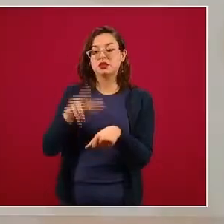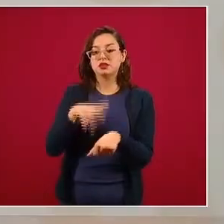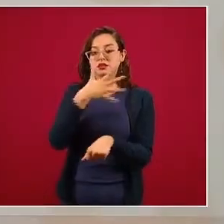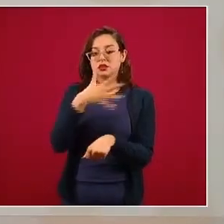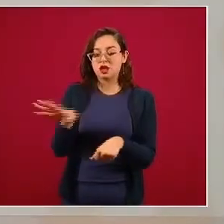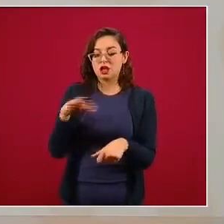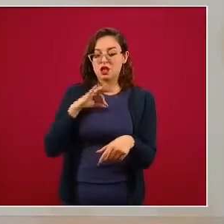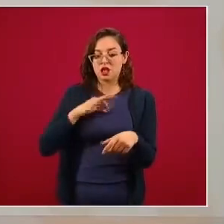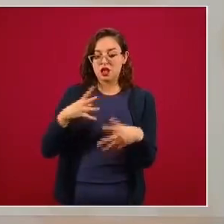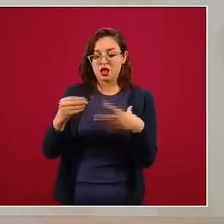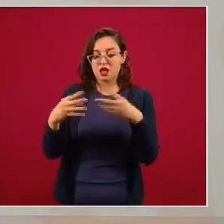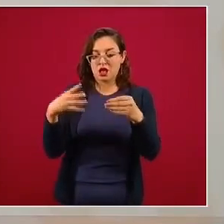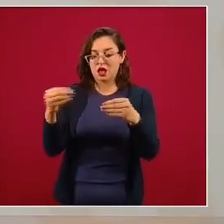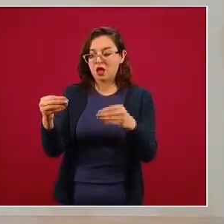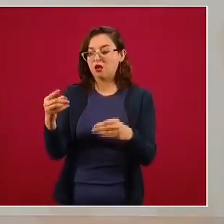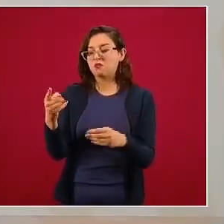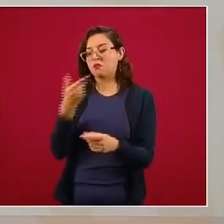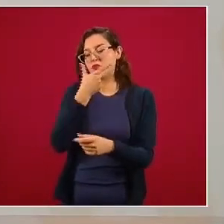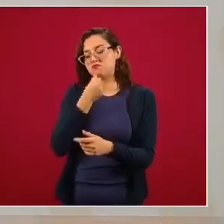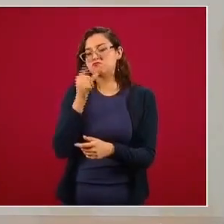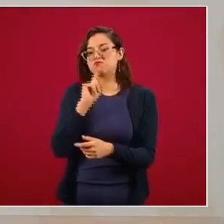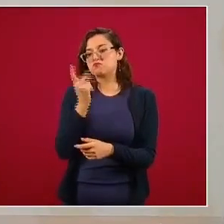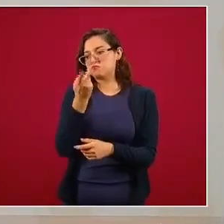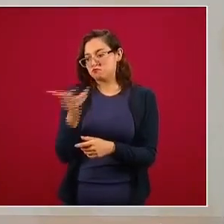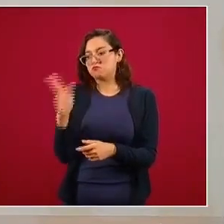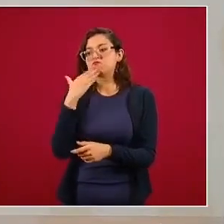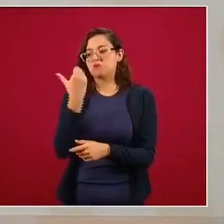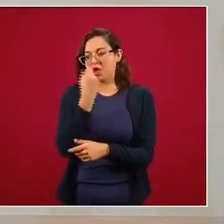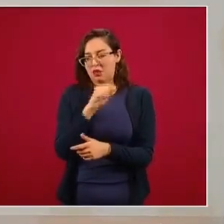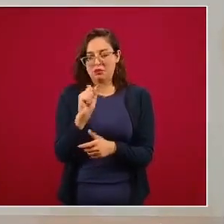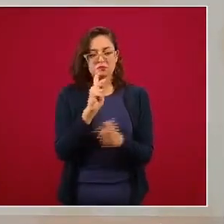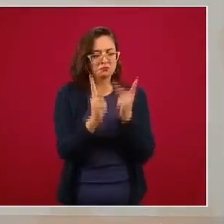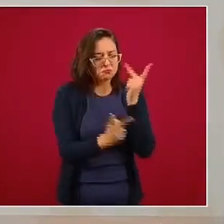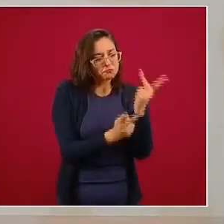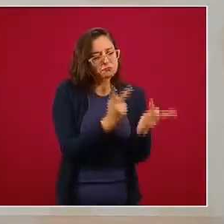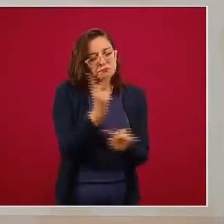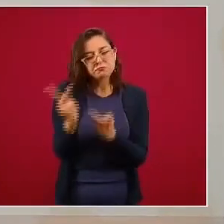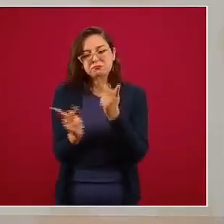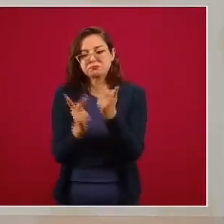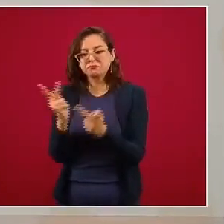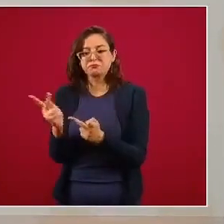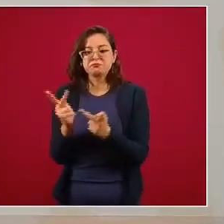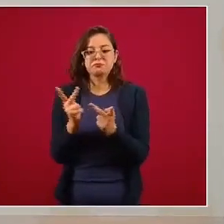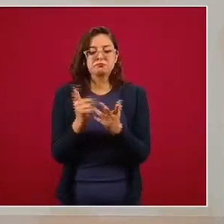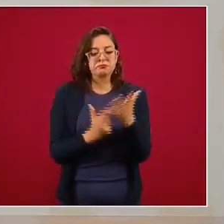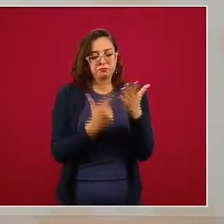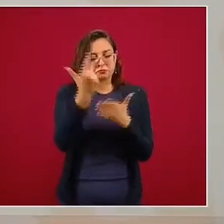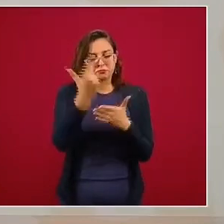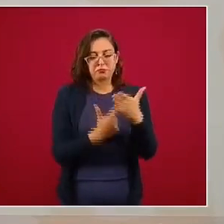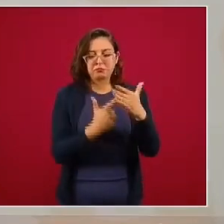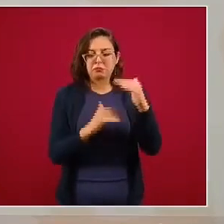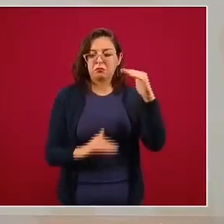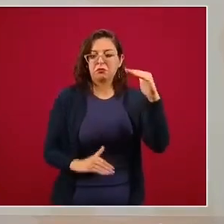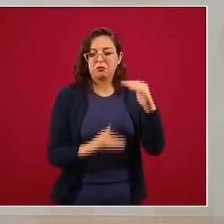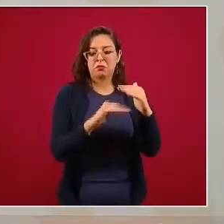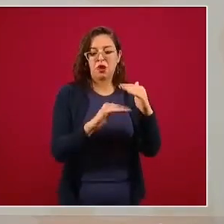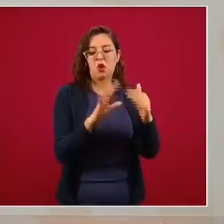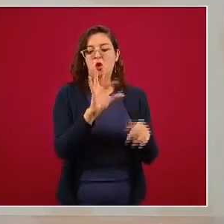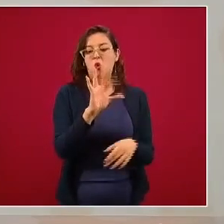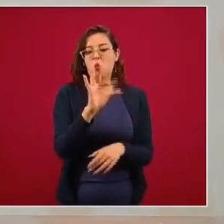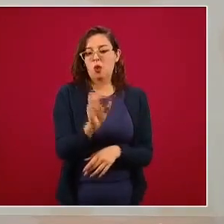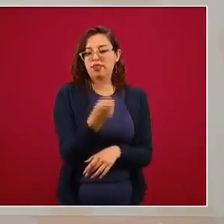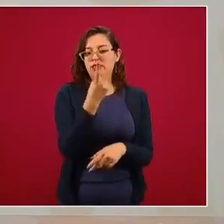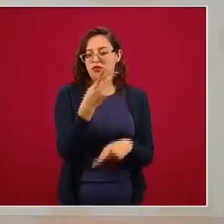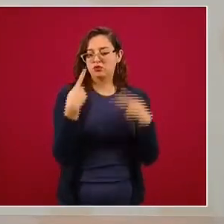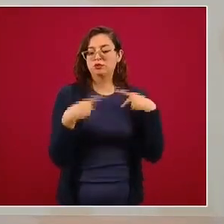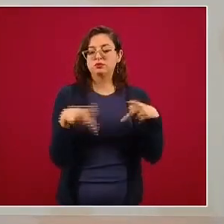General de Epidemiología, epidemiólogos de hecho capacitados, ya se acotó la lista solamente a